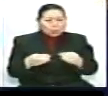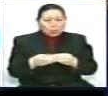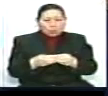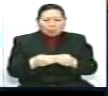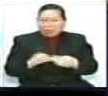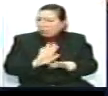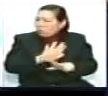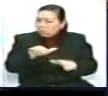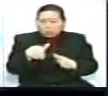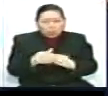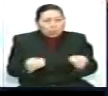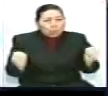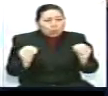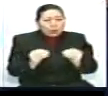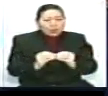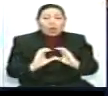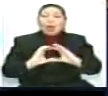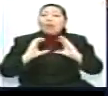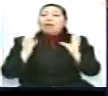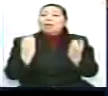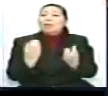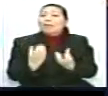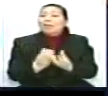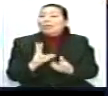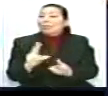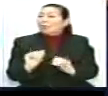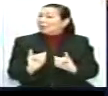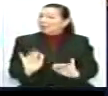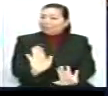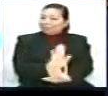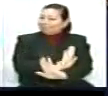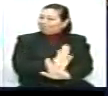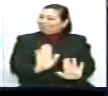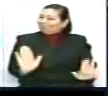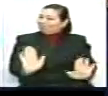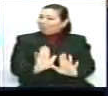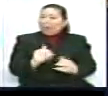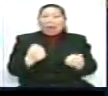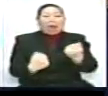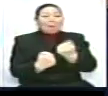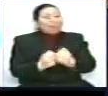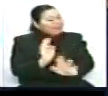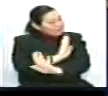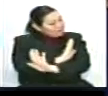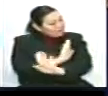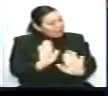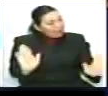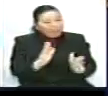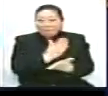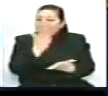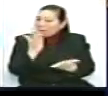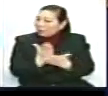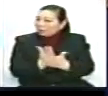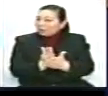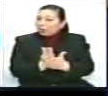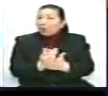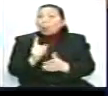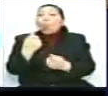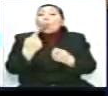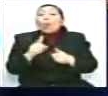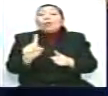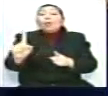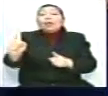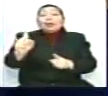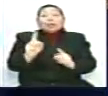de procedencia. El Congreso no detendrá y menos blindará ningún caso en el que uno de sus